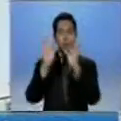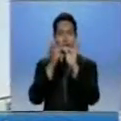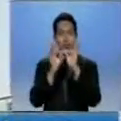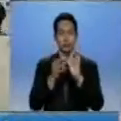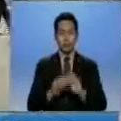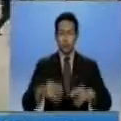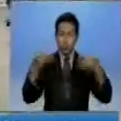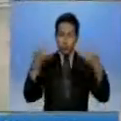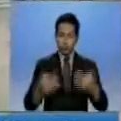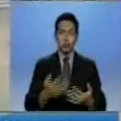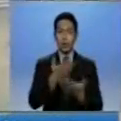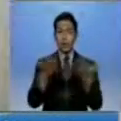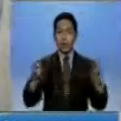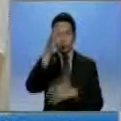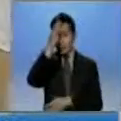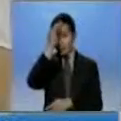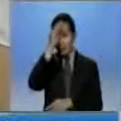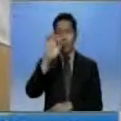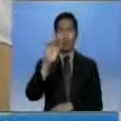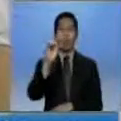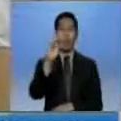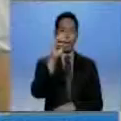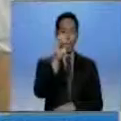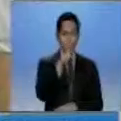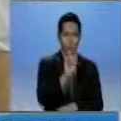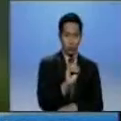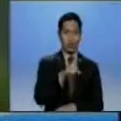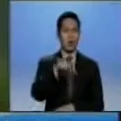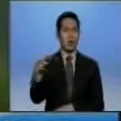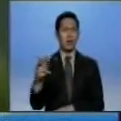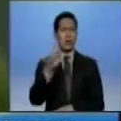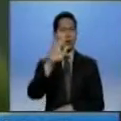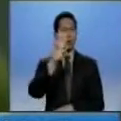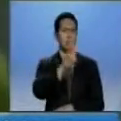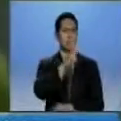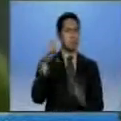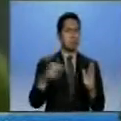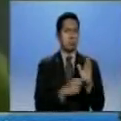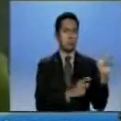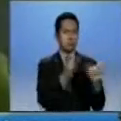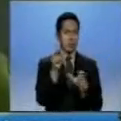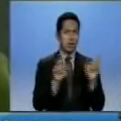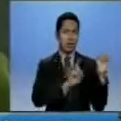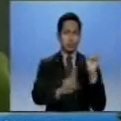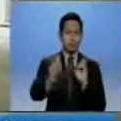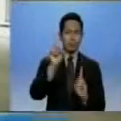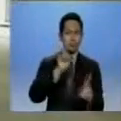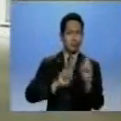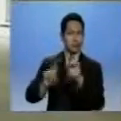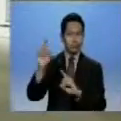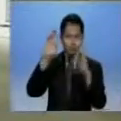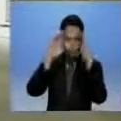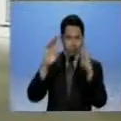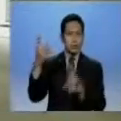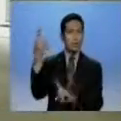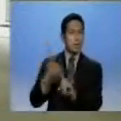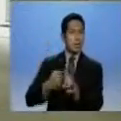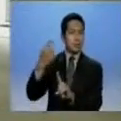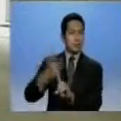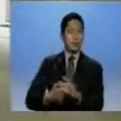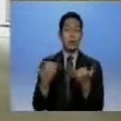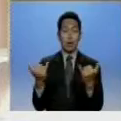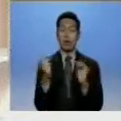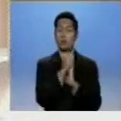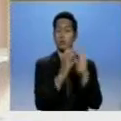integral del Hospital Teodoro Maldonado Carbo, que atiende a más de 36 mil pacientes al mes. Actualmente existen proyectos